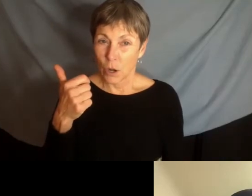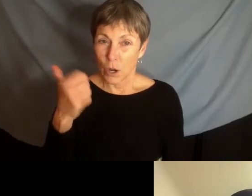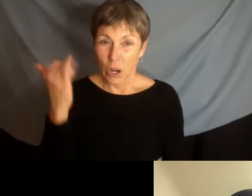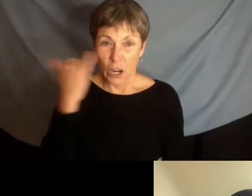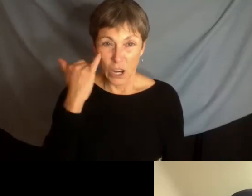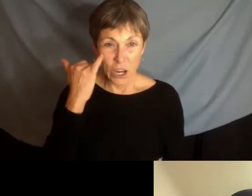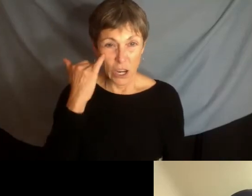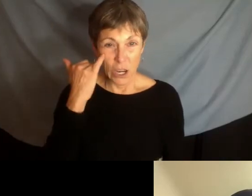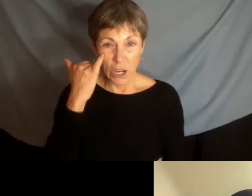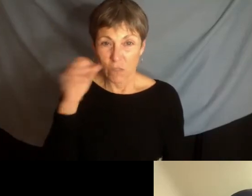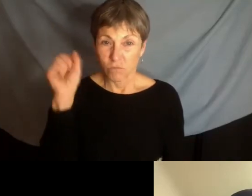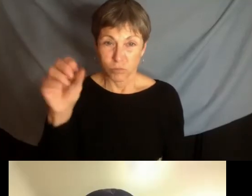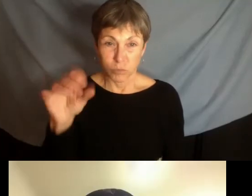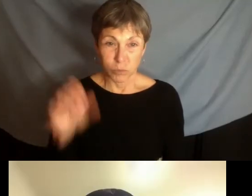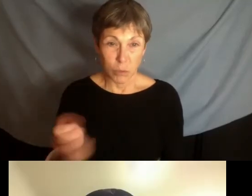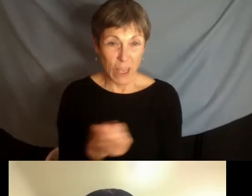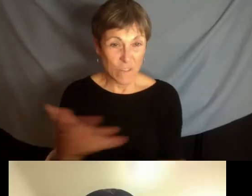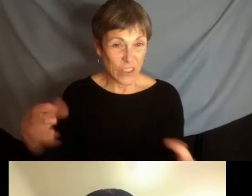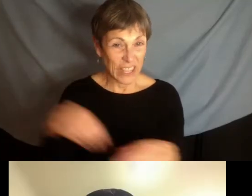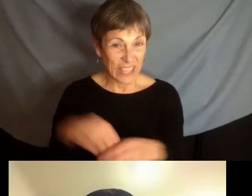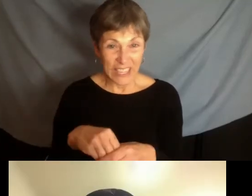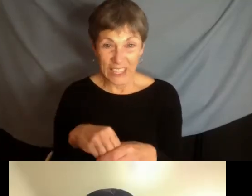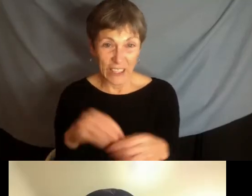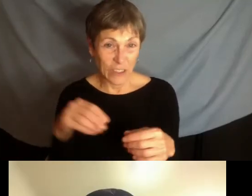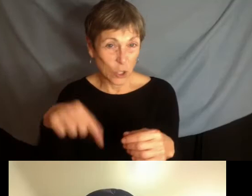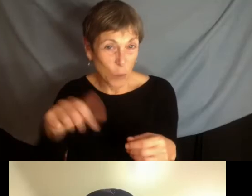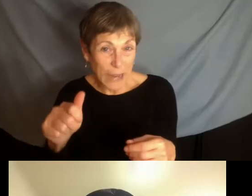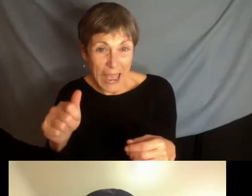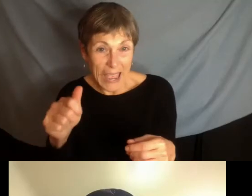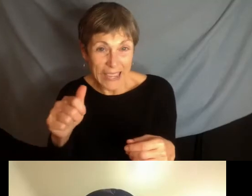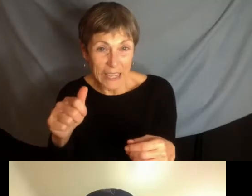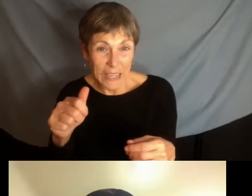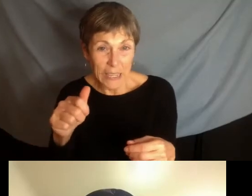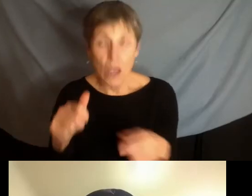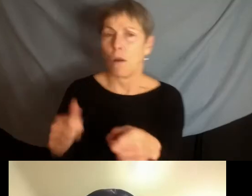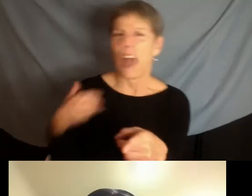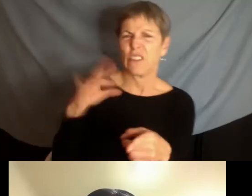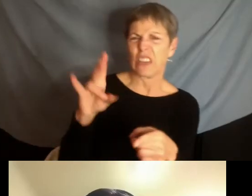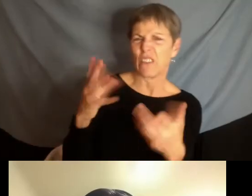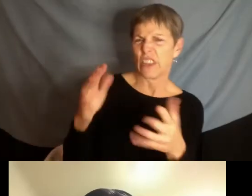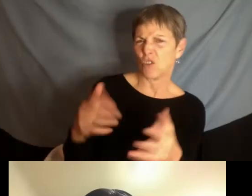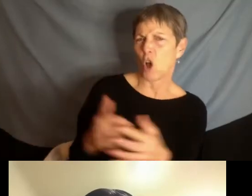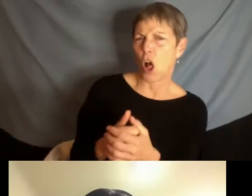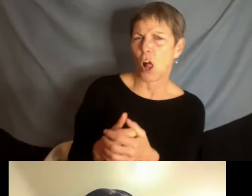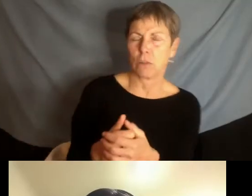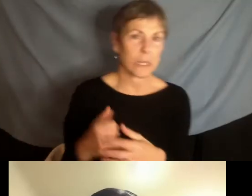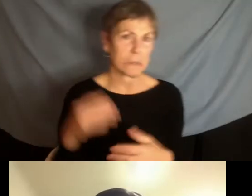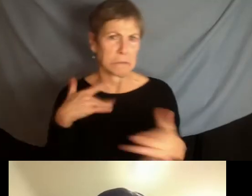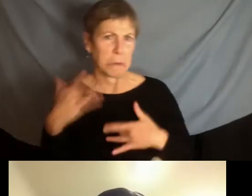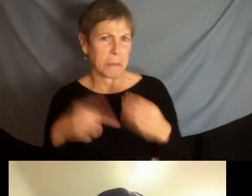¿Está mejor de estar todas las preguntas por el tiempo? Ahorita estamos en 7,